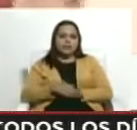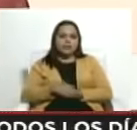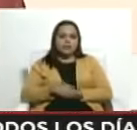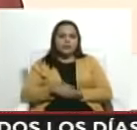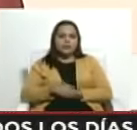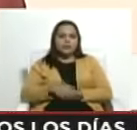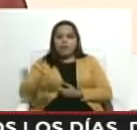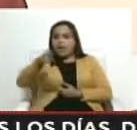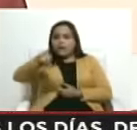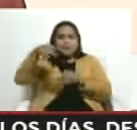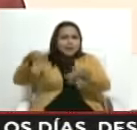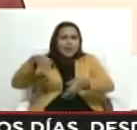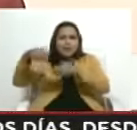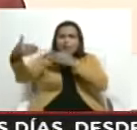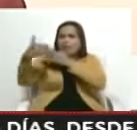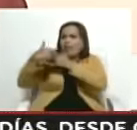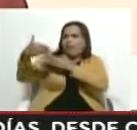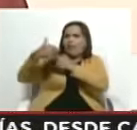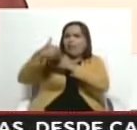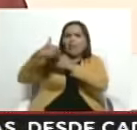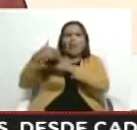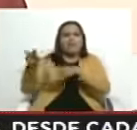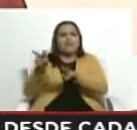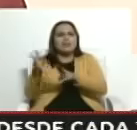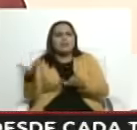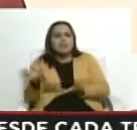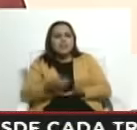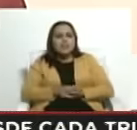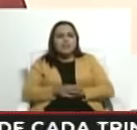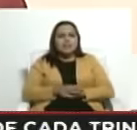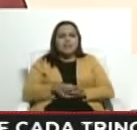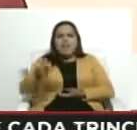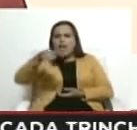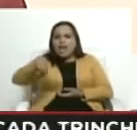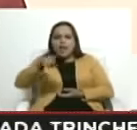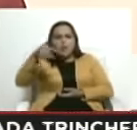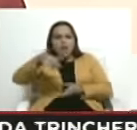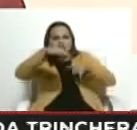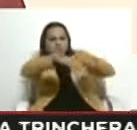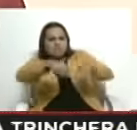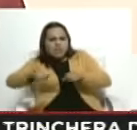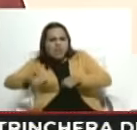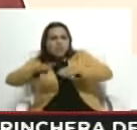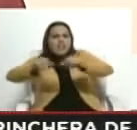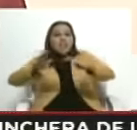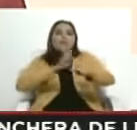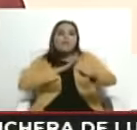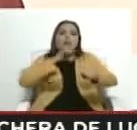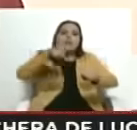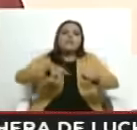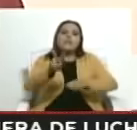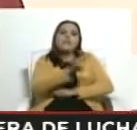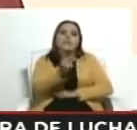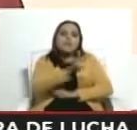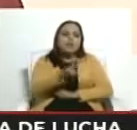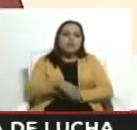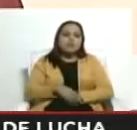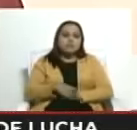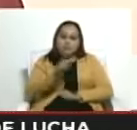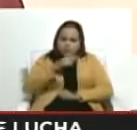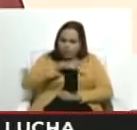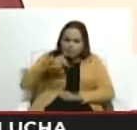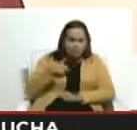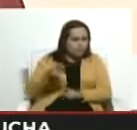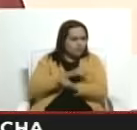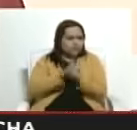Ellos son los agresores. Ellos son los que están ocupando de facto un territorio que es de Venezuela. No somos nosotros. Nosotros